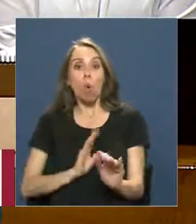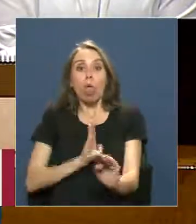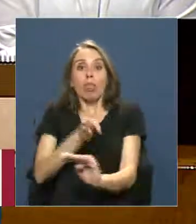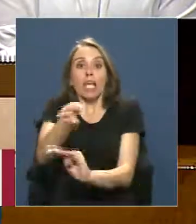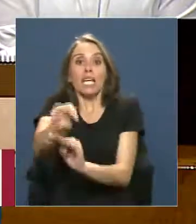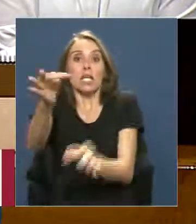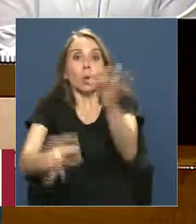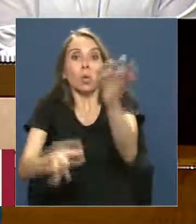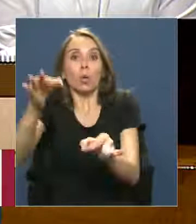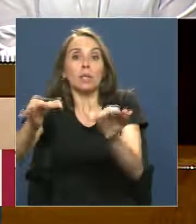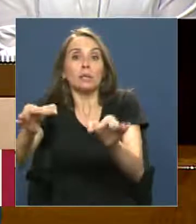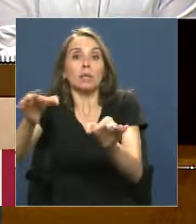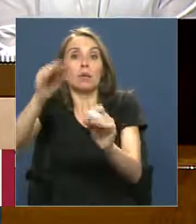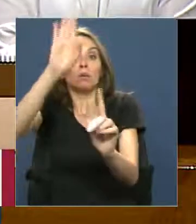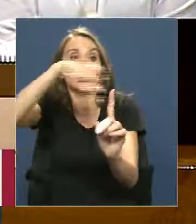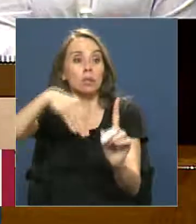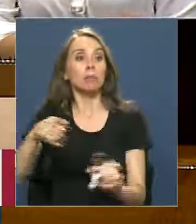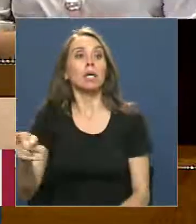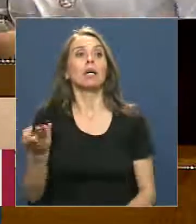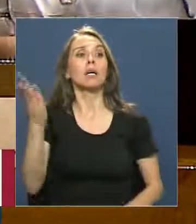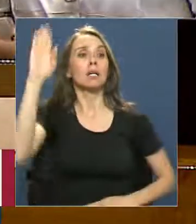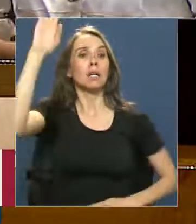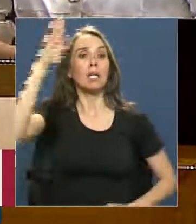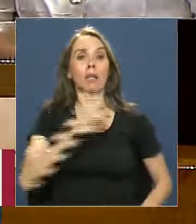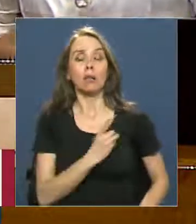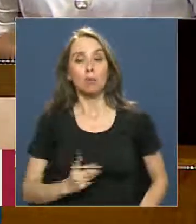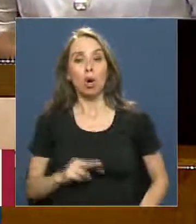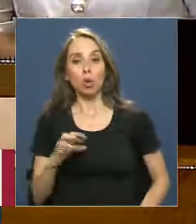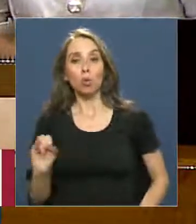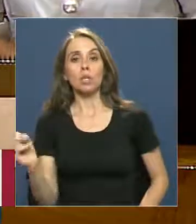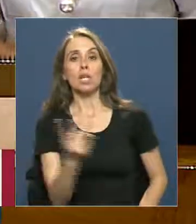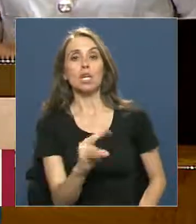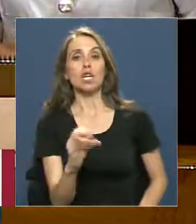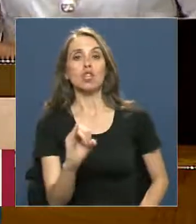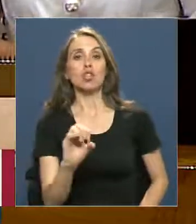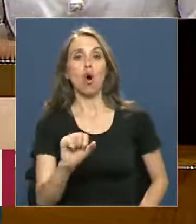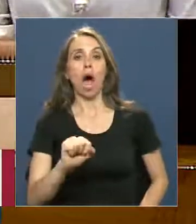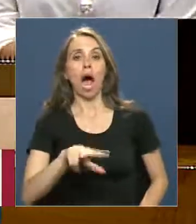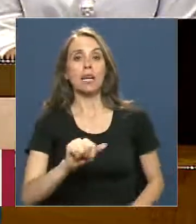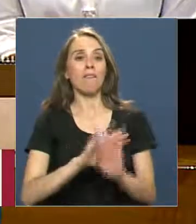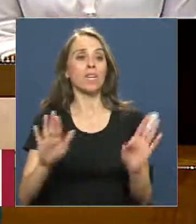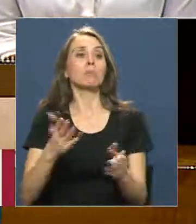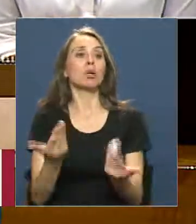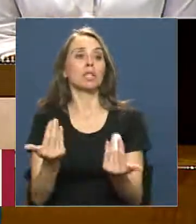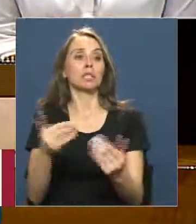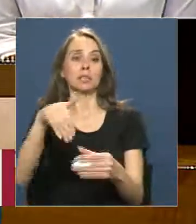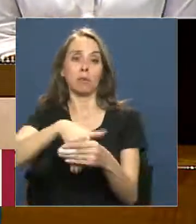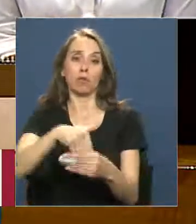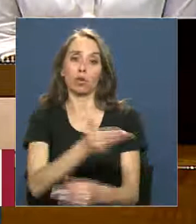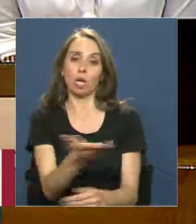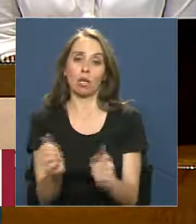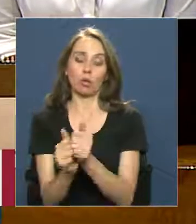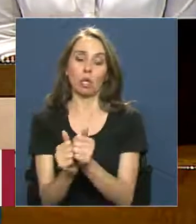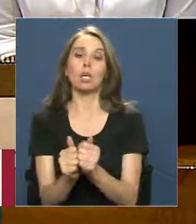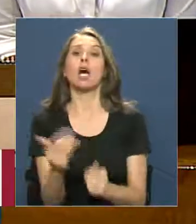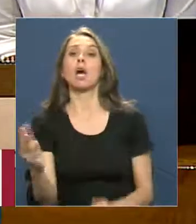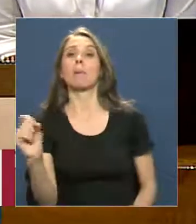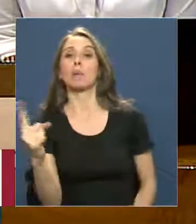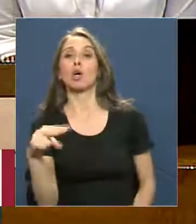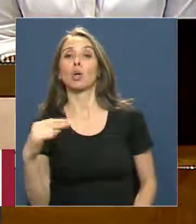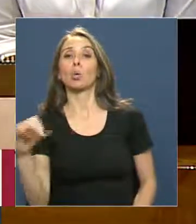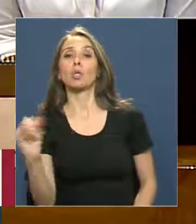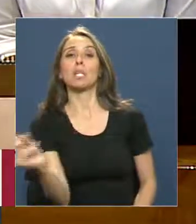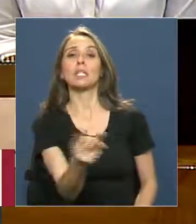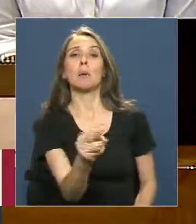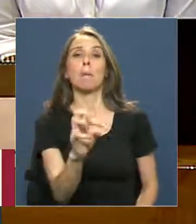a esos convocatoria. Había pedido la palabra diputado Núñez, diputada Joana. Terminamos porque tenemos que votar, colegas. Diputado Núñez,